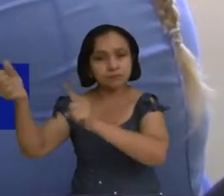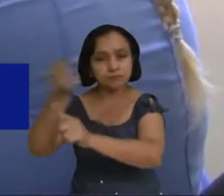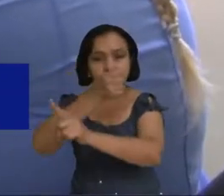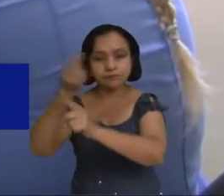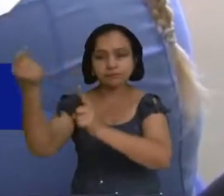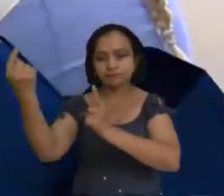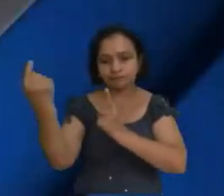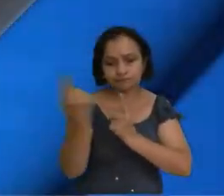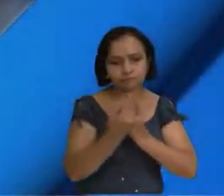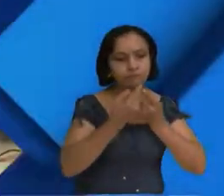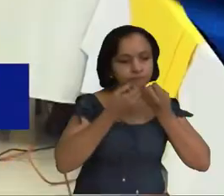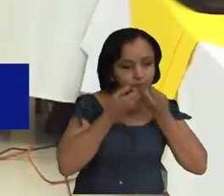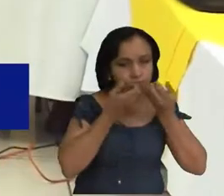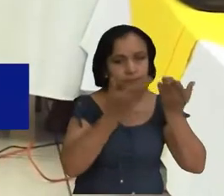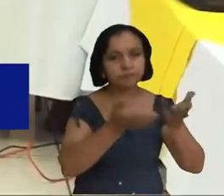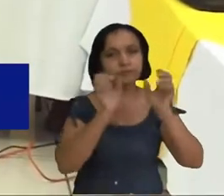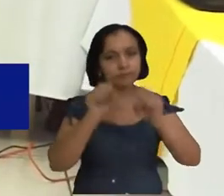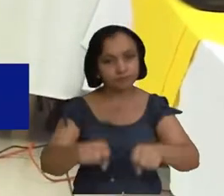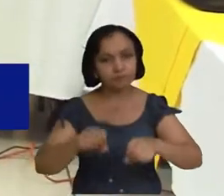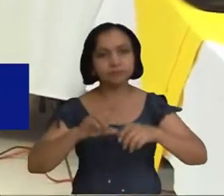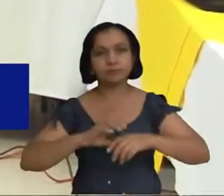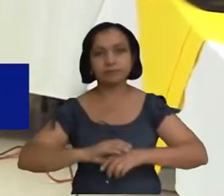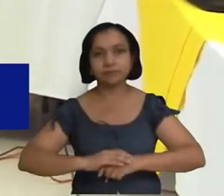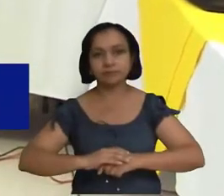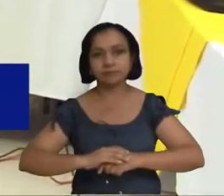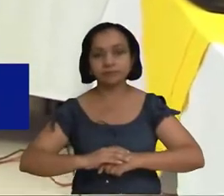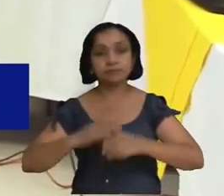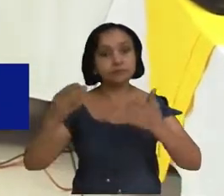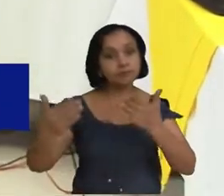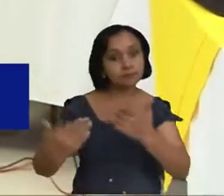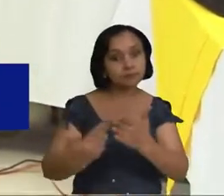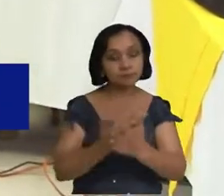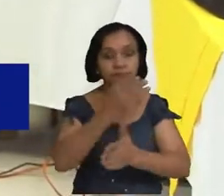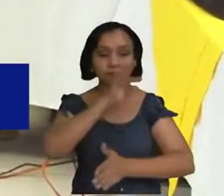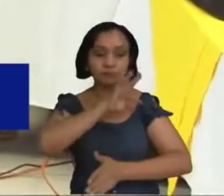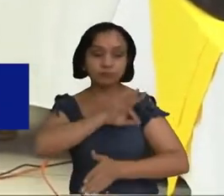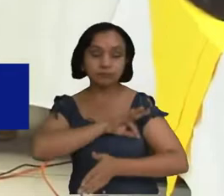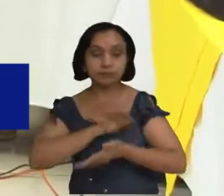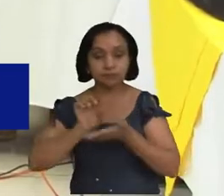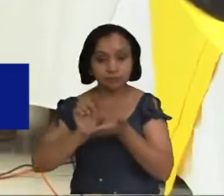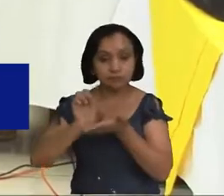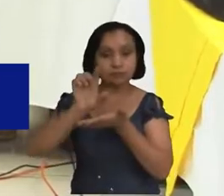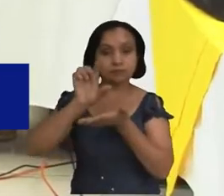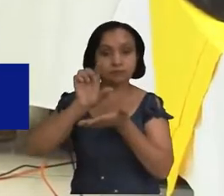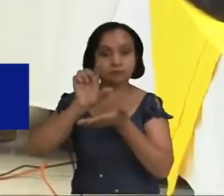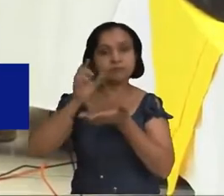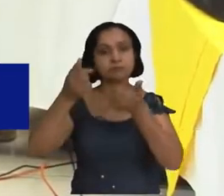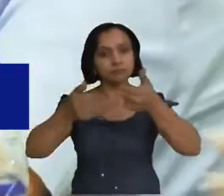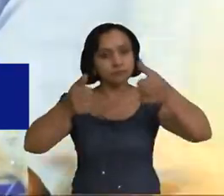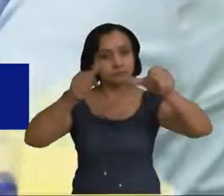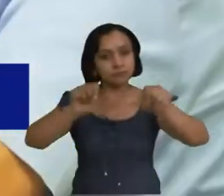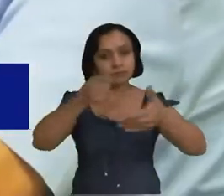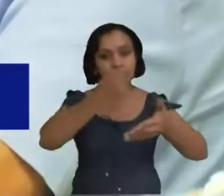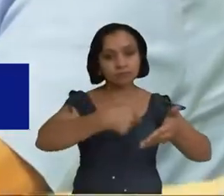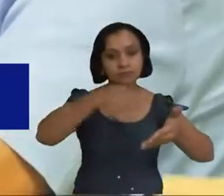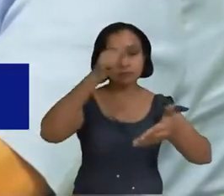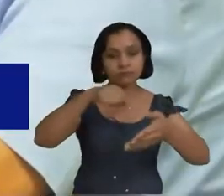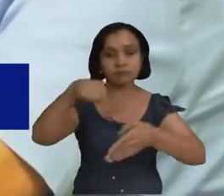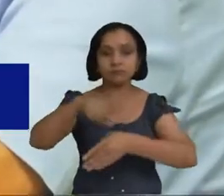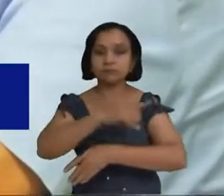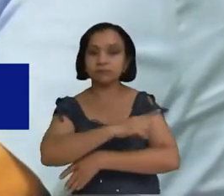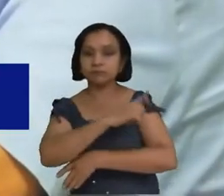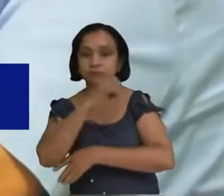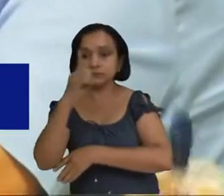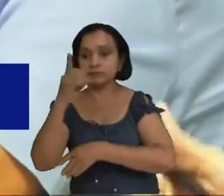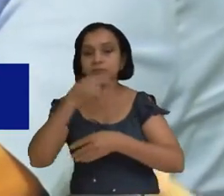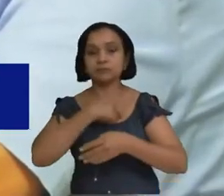las mujeres. El nuevo incremento del salario mínimo, según los acuerdos firmados el día de hoy,